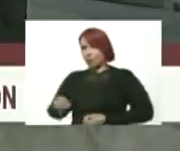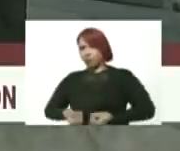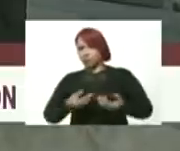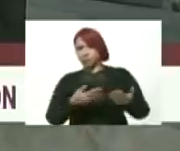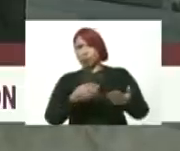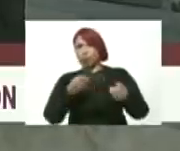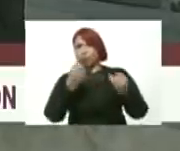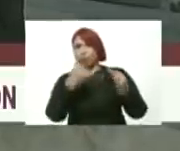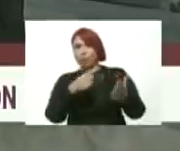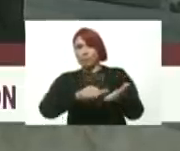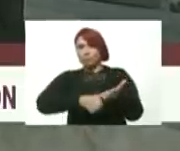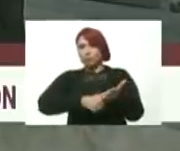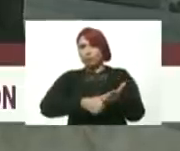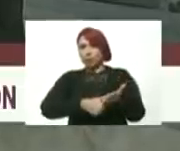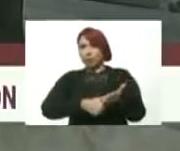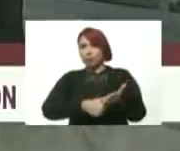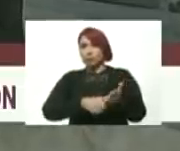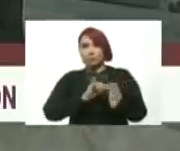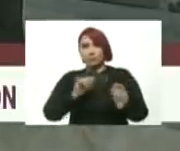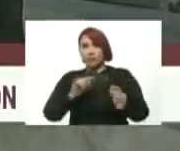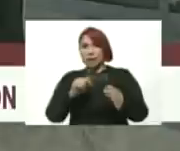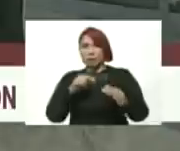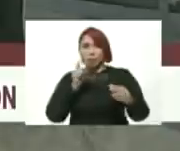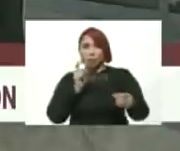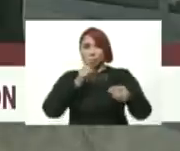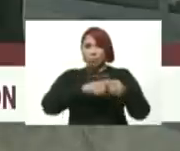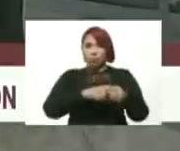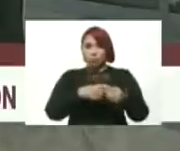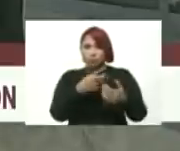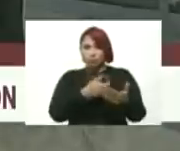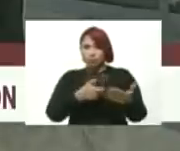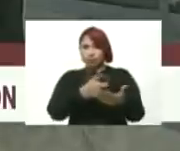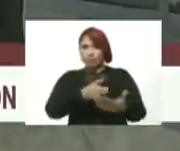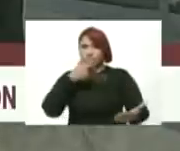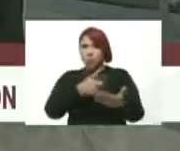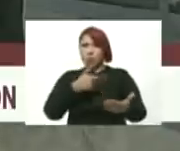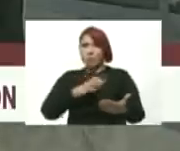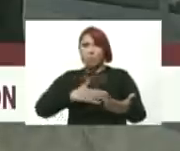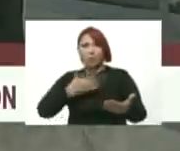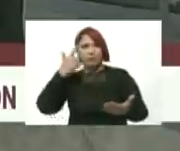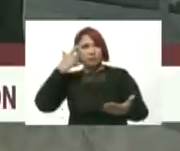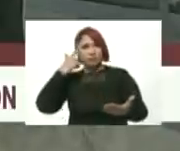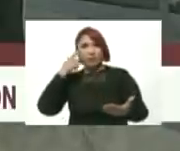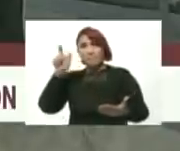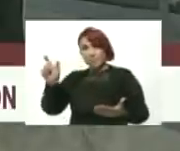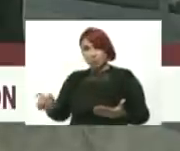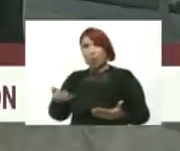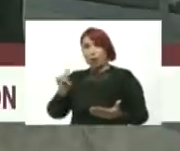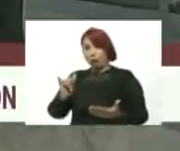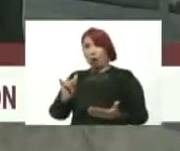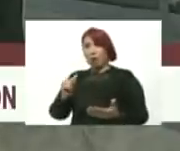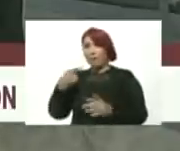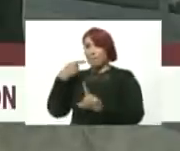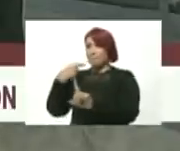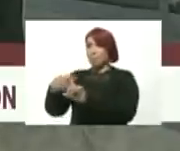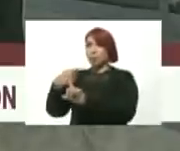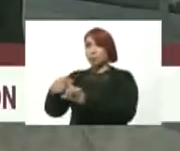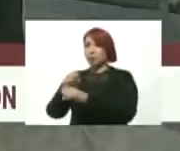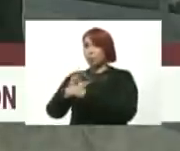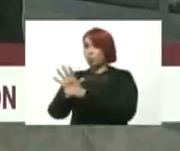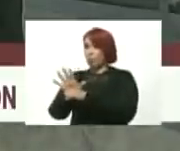una vez que le incorpora el teléfono o lee qr allí va a poder saber si la persona está positivo en kobe